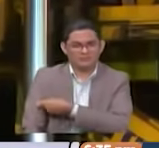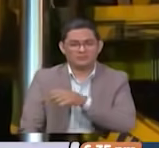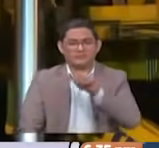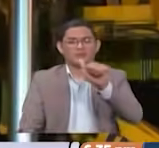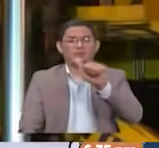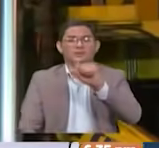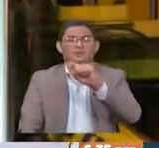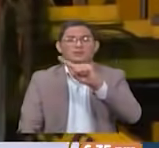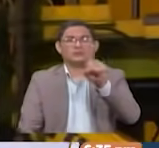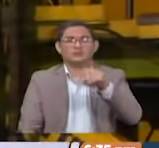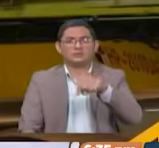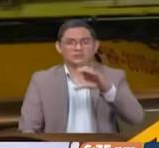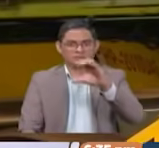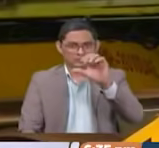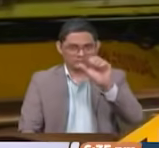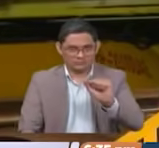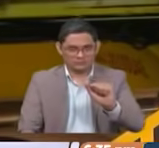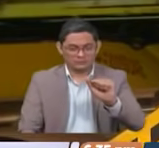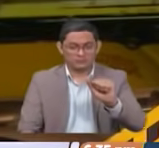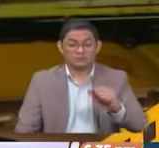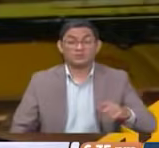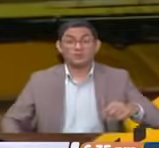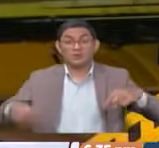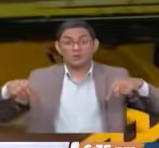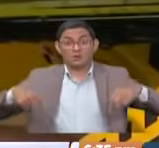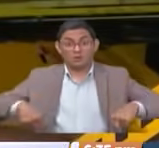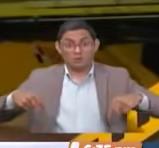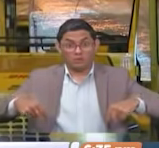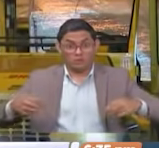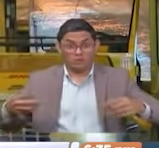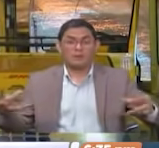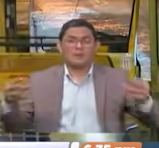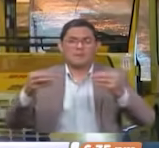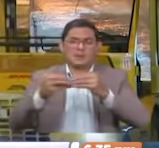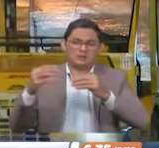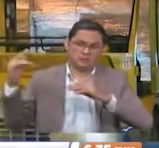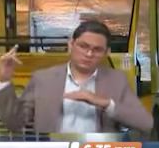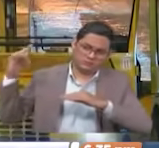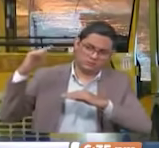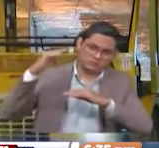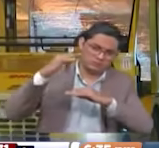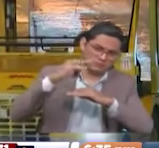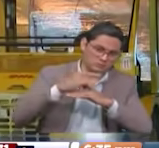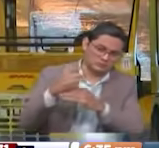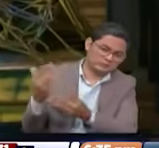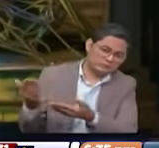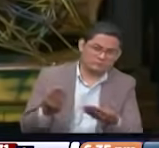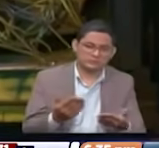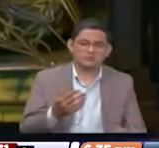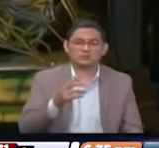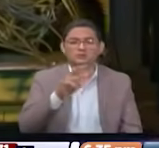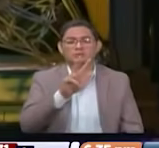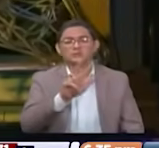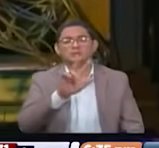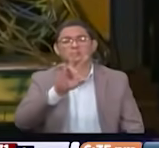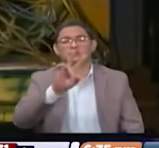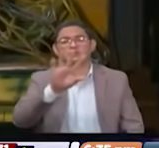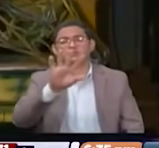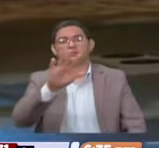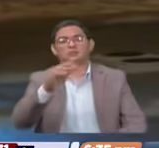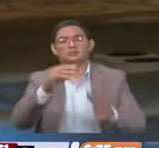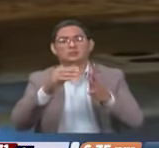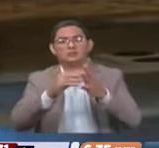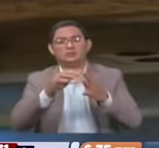astrazéneca y hoy martes el país recibe 375 mil